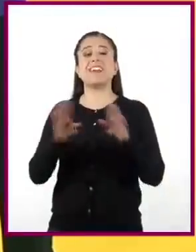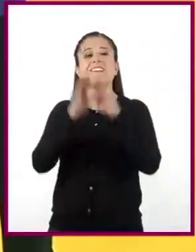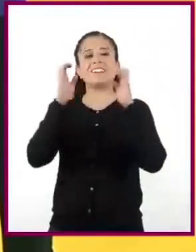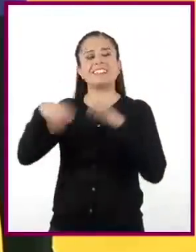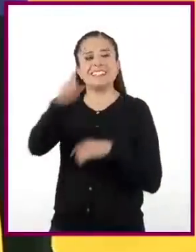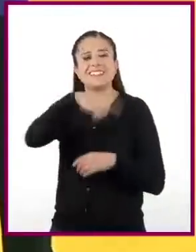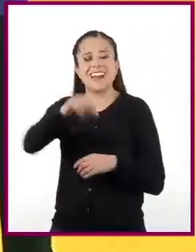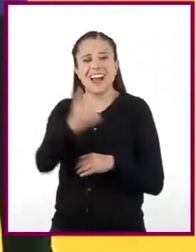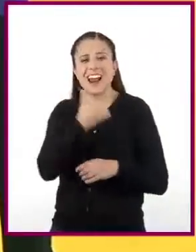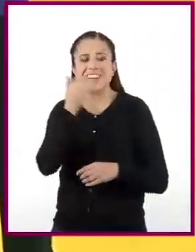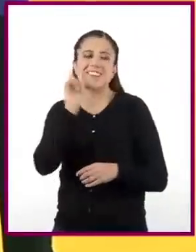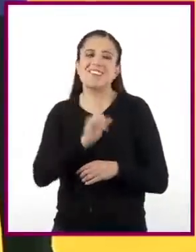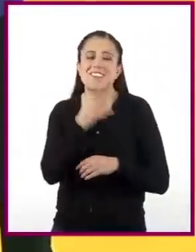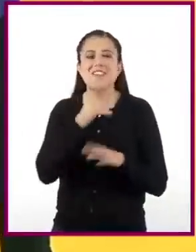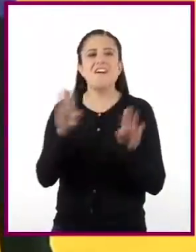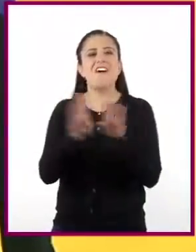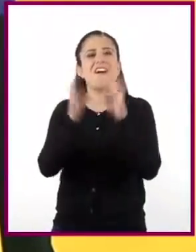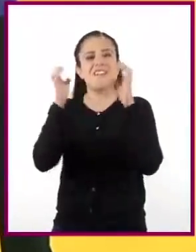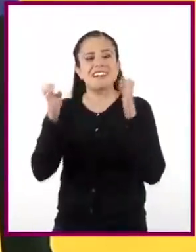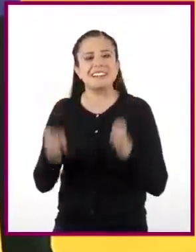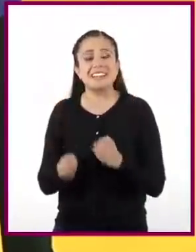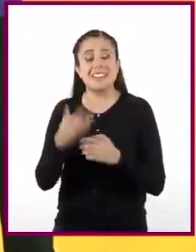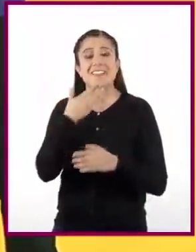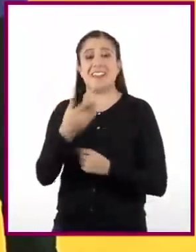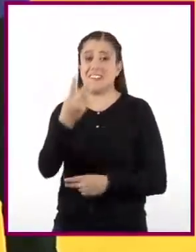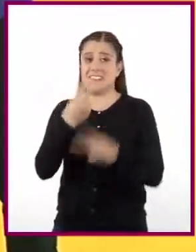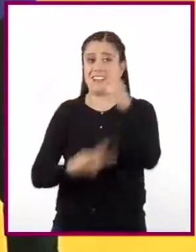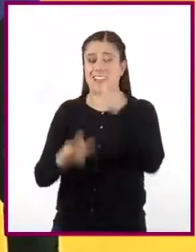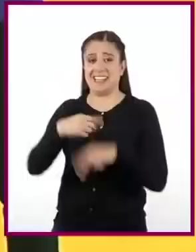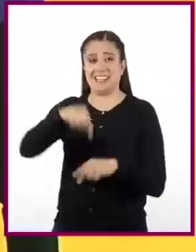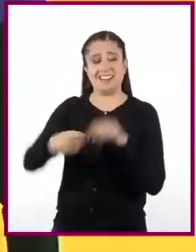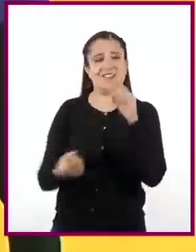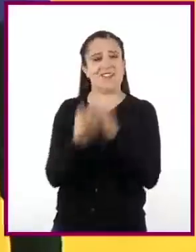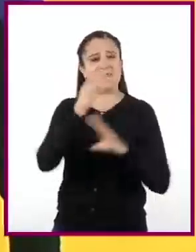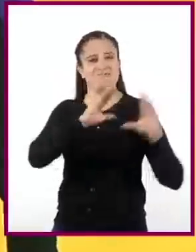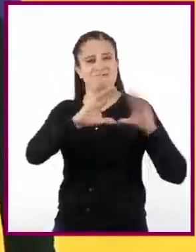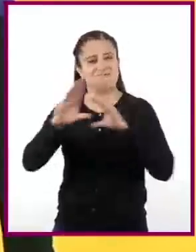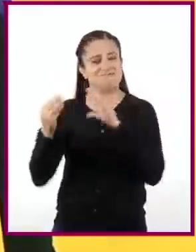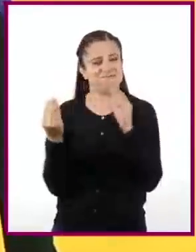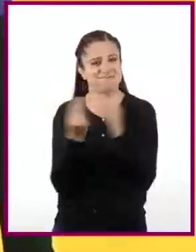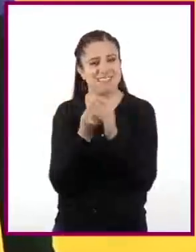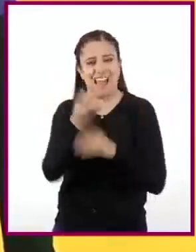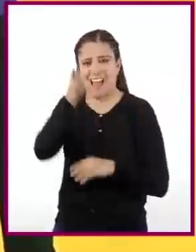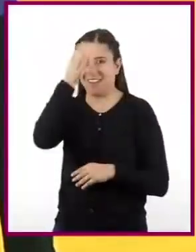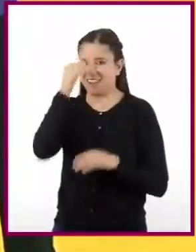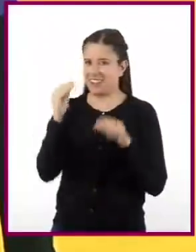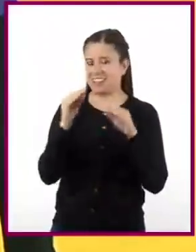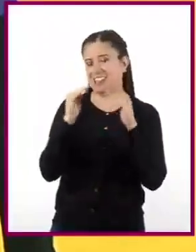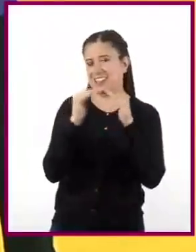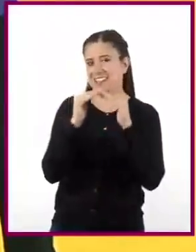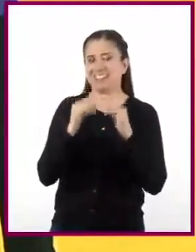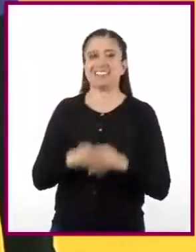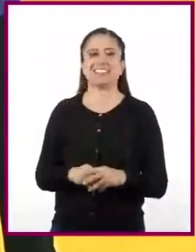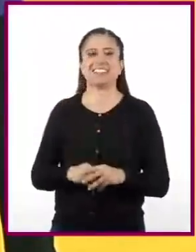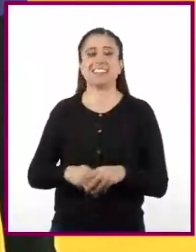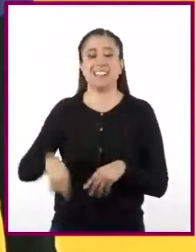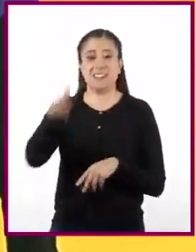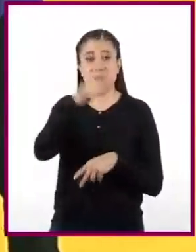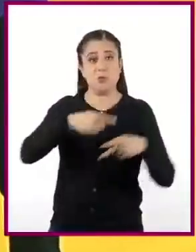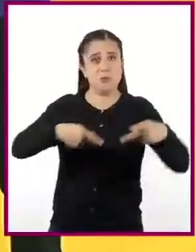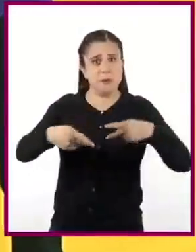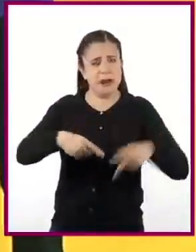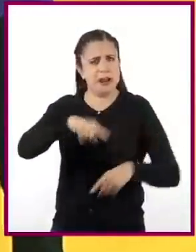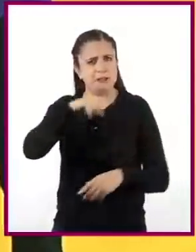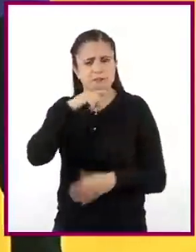alumnas y alumnos, ¿cómo están? Les damos la bienvenida a una nueva emisión más de Aprende en Casa. Preparen papel